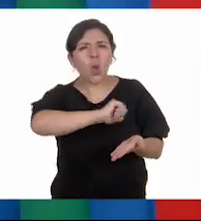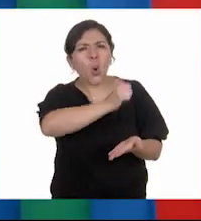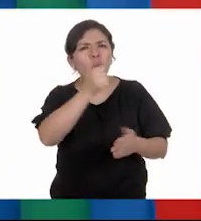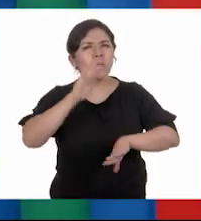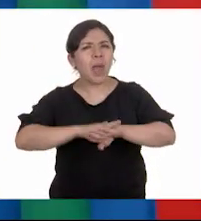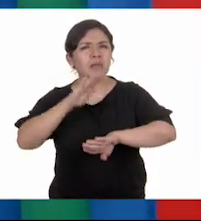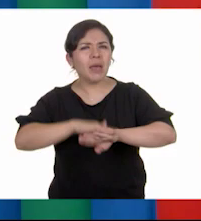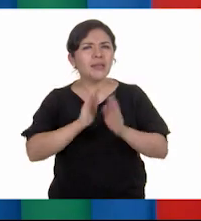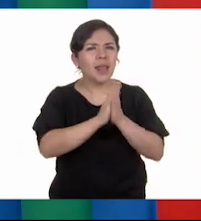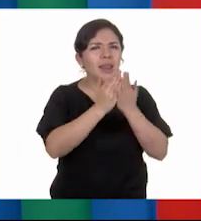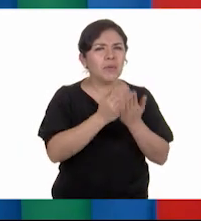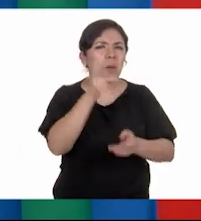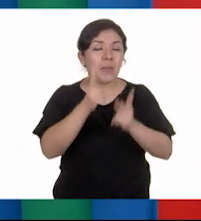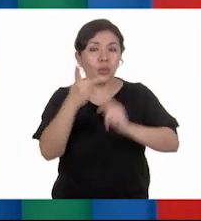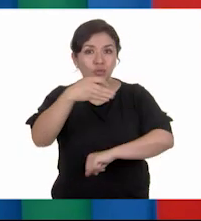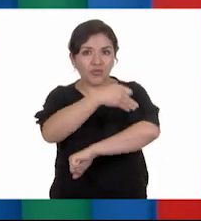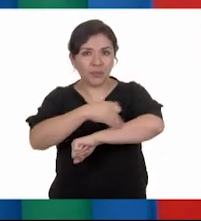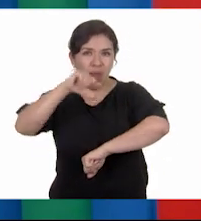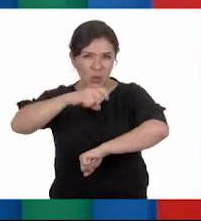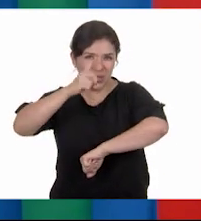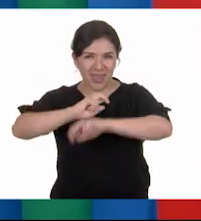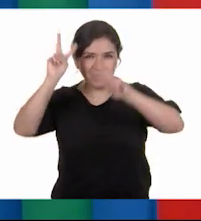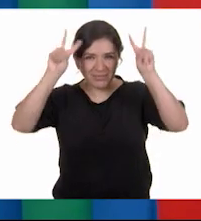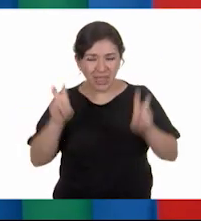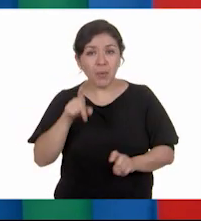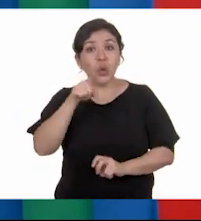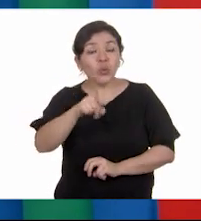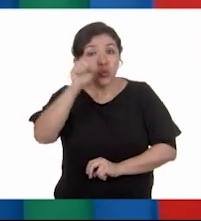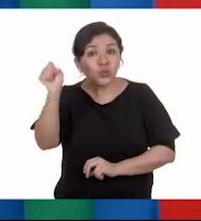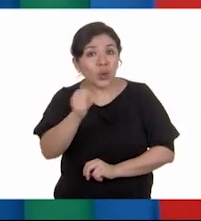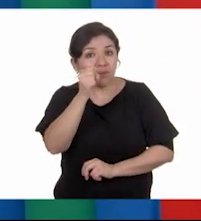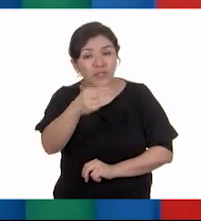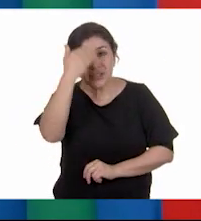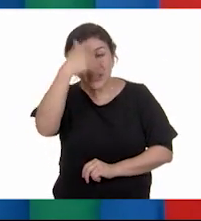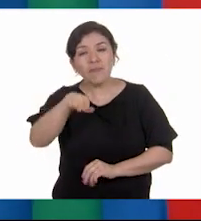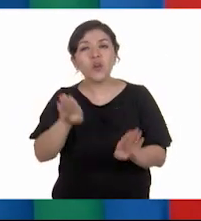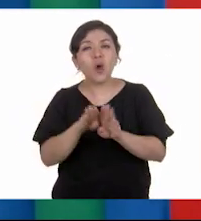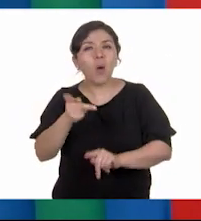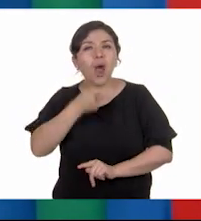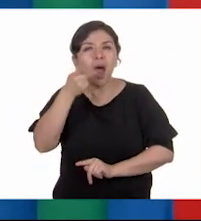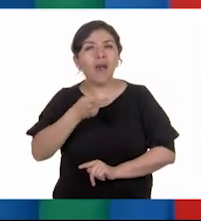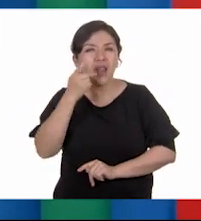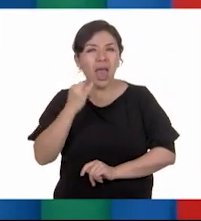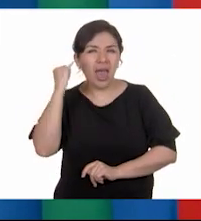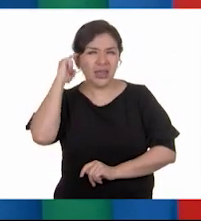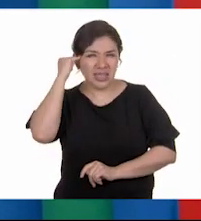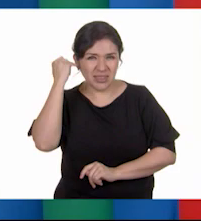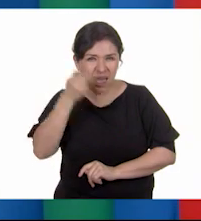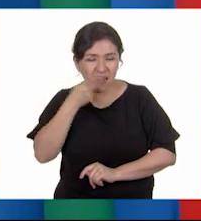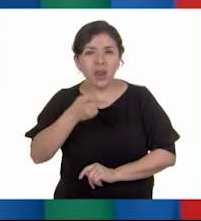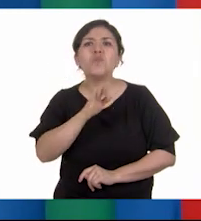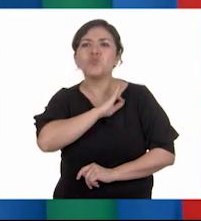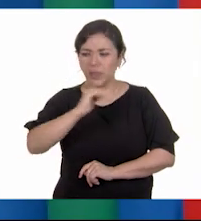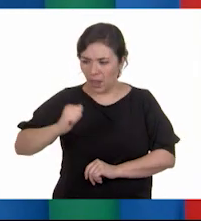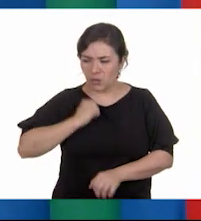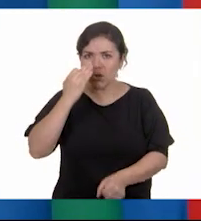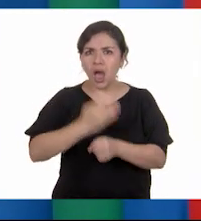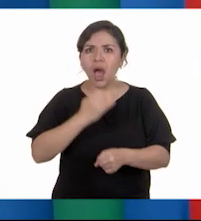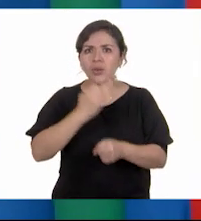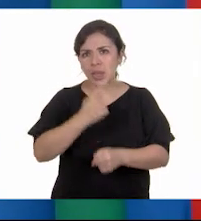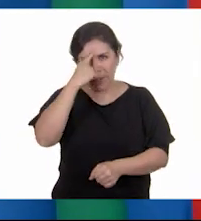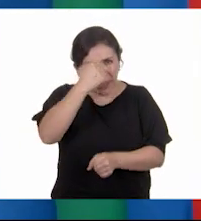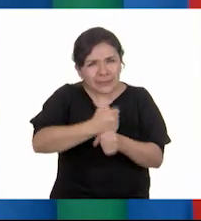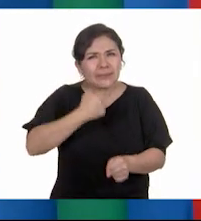otros libros y comenta el tema de hoy con tu familia. Si tienes la fortuna de hablar una lengua indígena, aprovecha también este momento